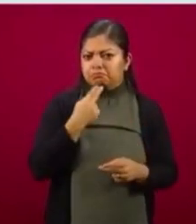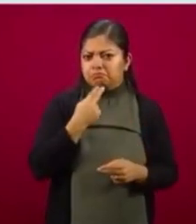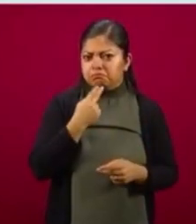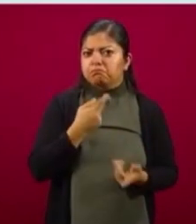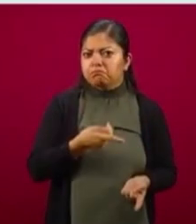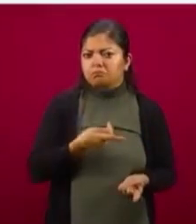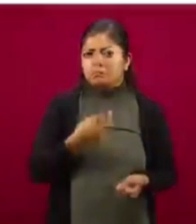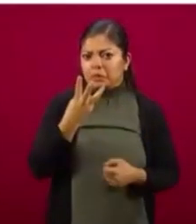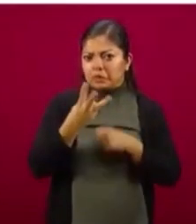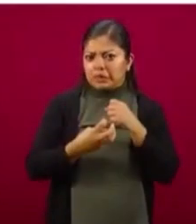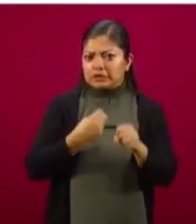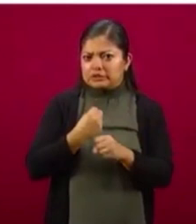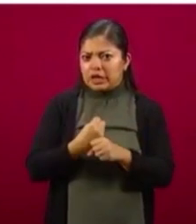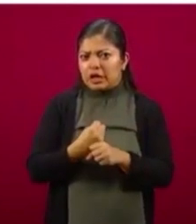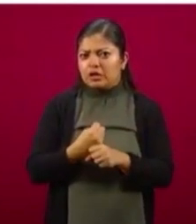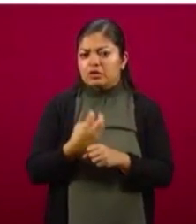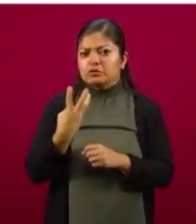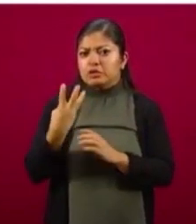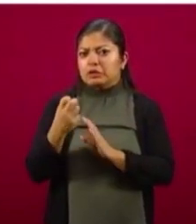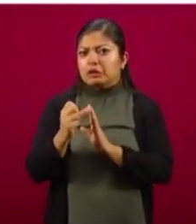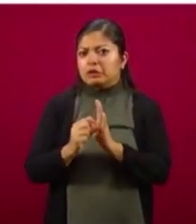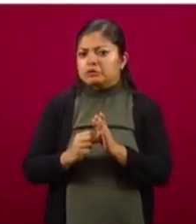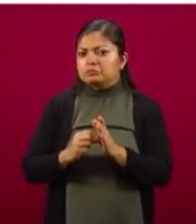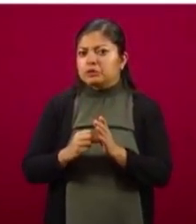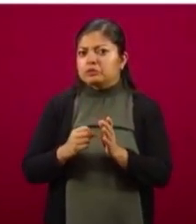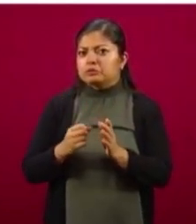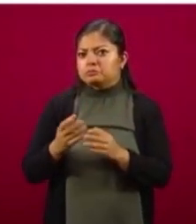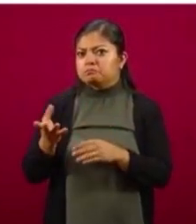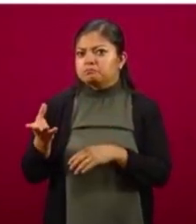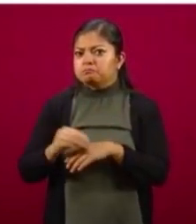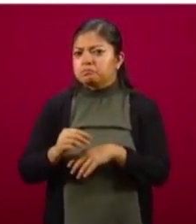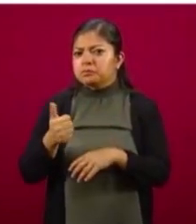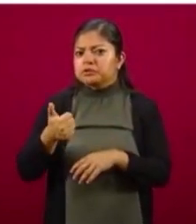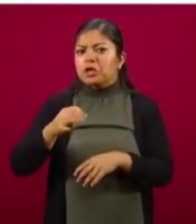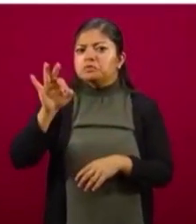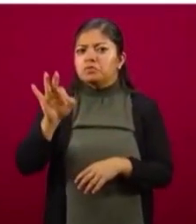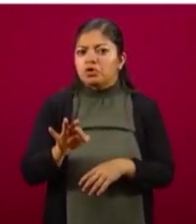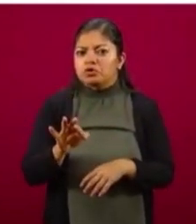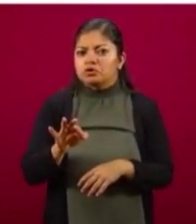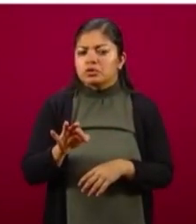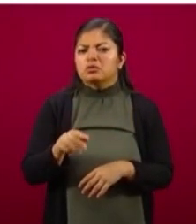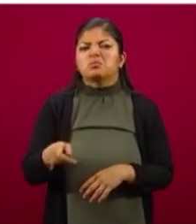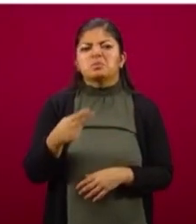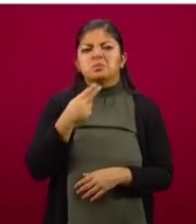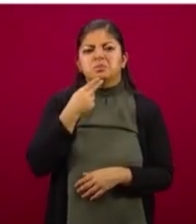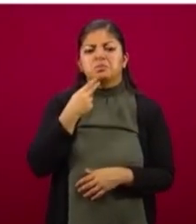con 3 meses de gracia a una tasa del 6%? Implica que estas